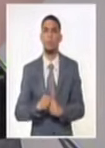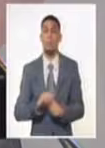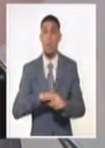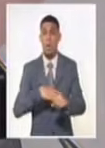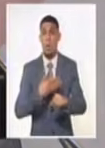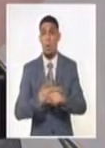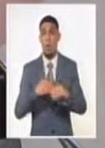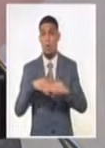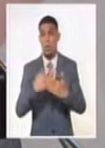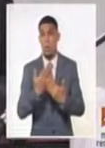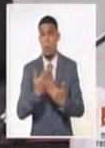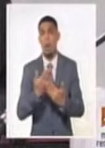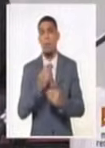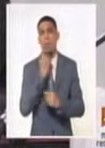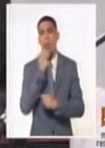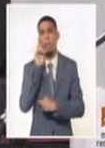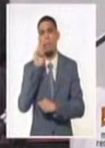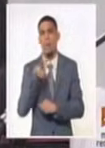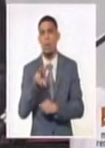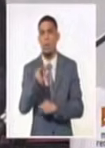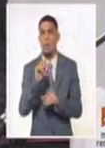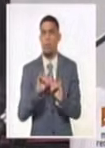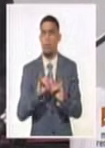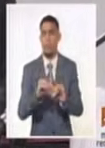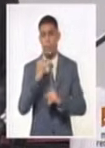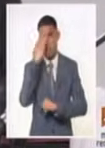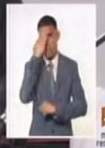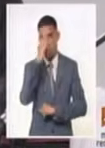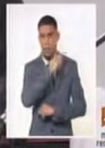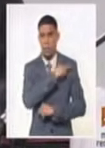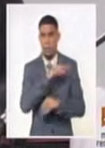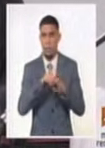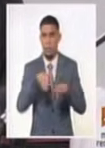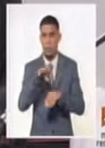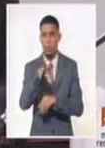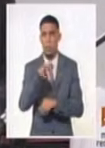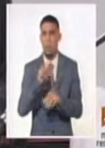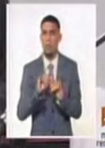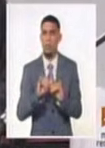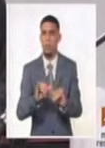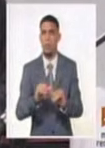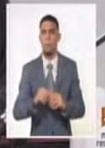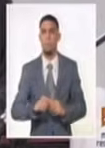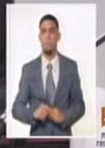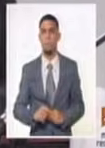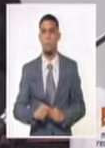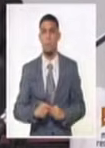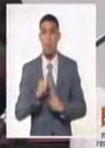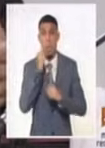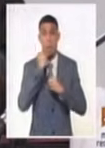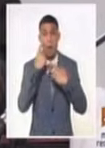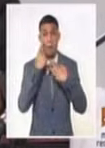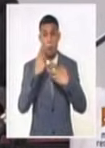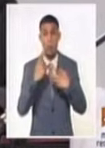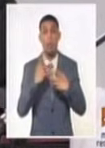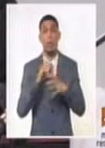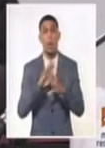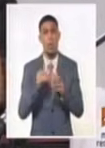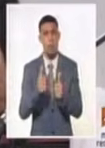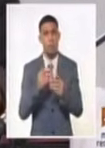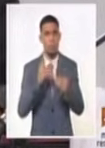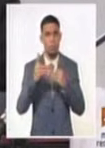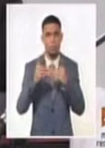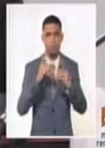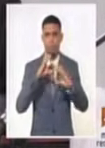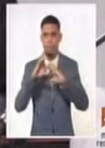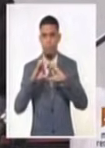el sistema informativo. Bueno, gracias, ministro, por esta información, y creo que lo importante, como se ha hablado, hay un diálogo permanente, hay la